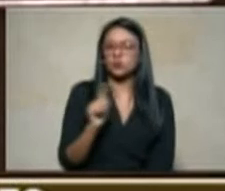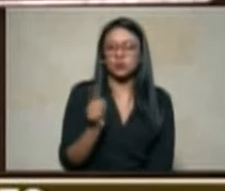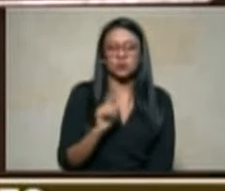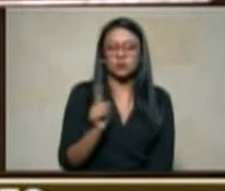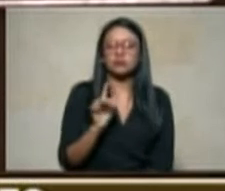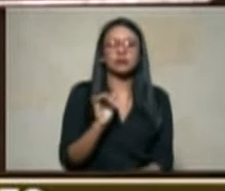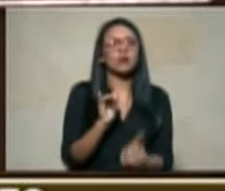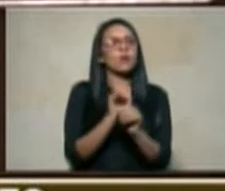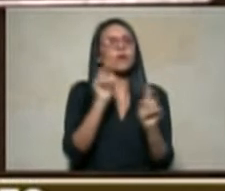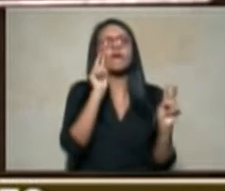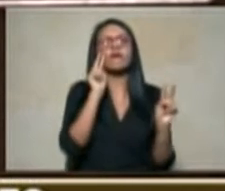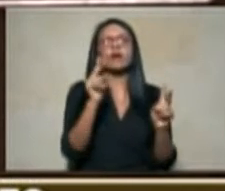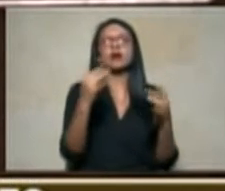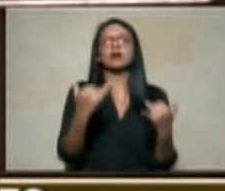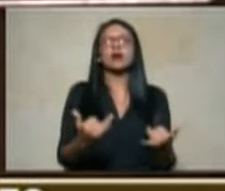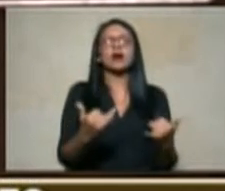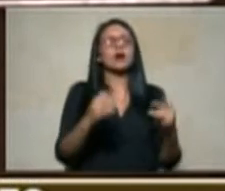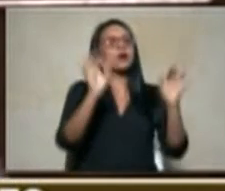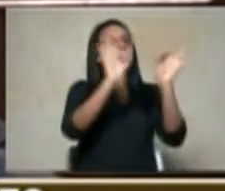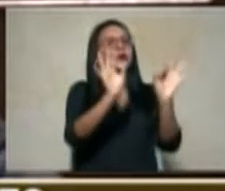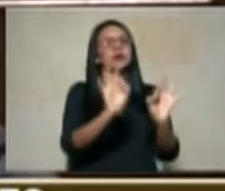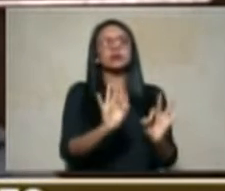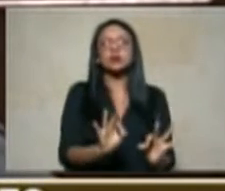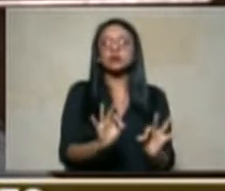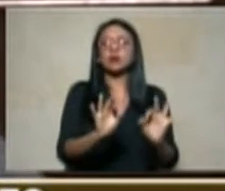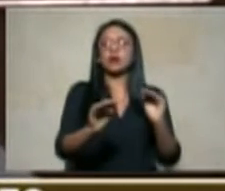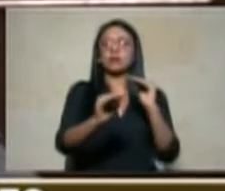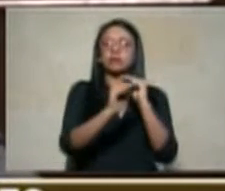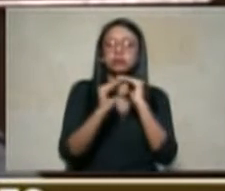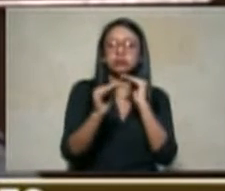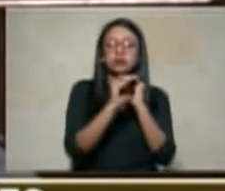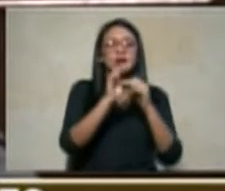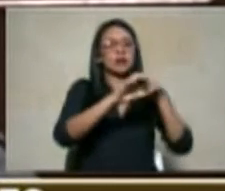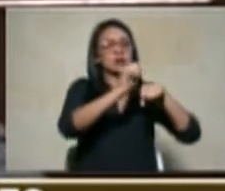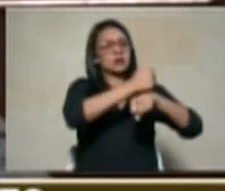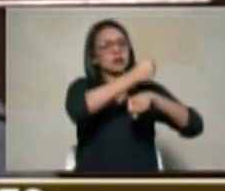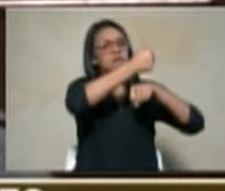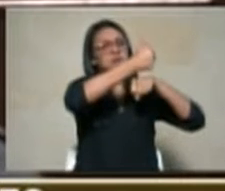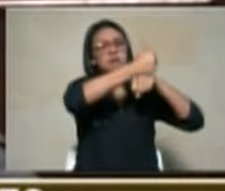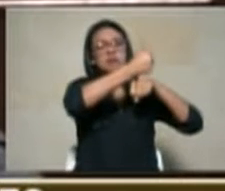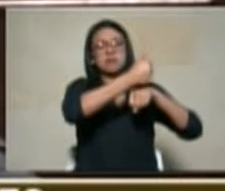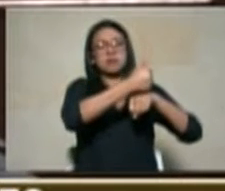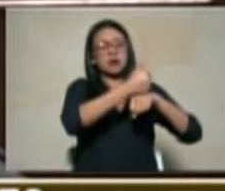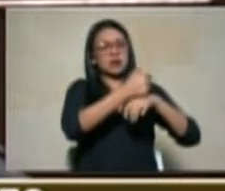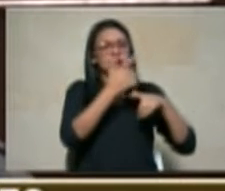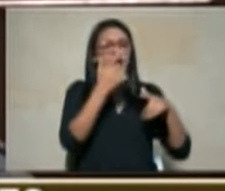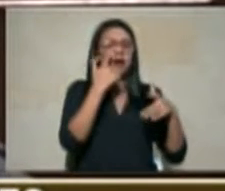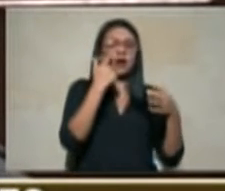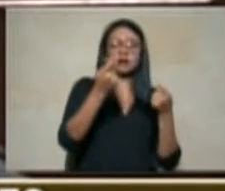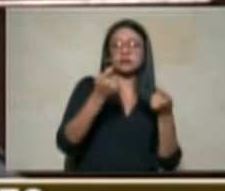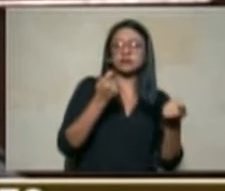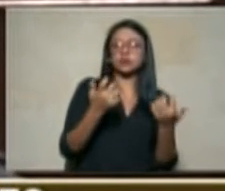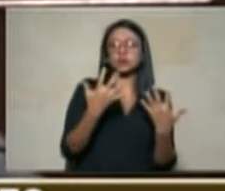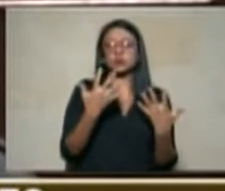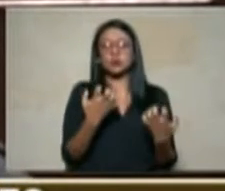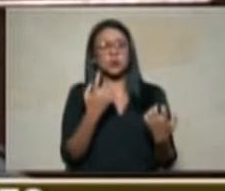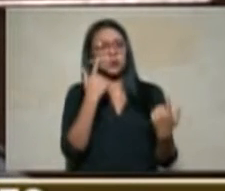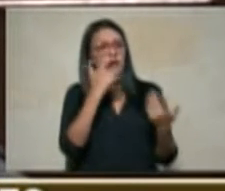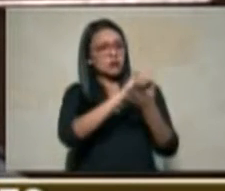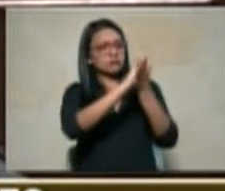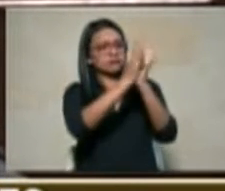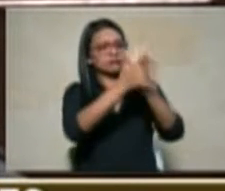hacerlo ver aquí, una organización paralela de terratenientes que estamos viendo cómo